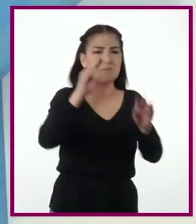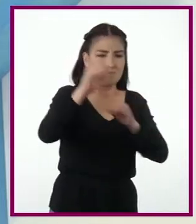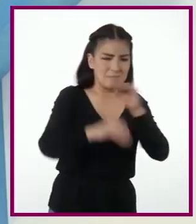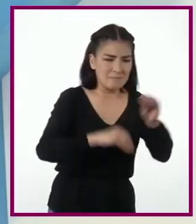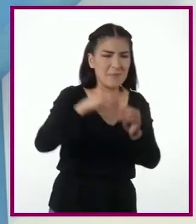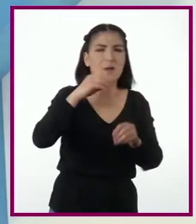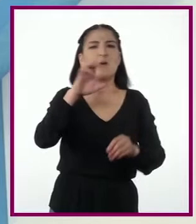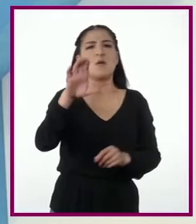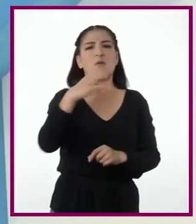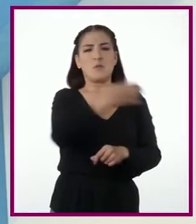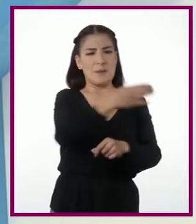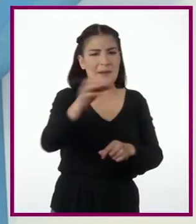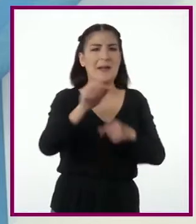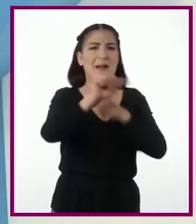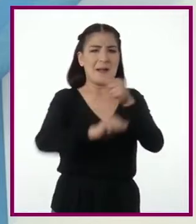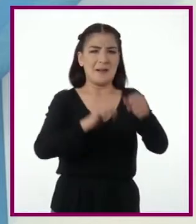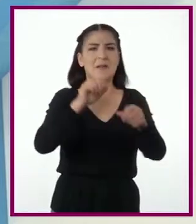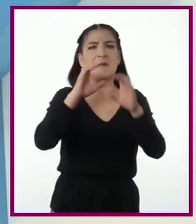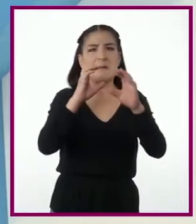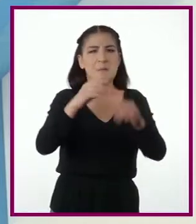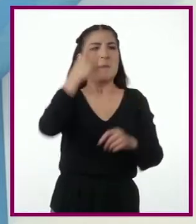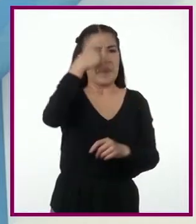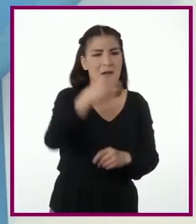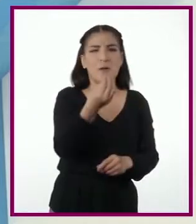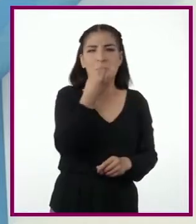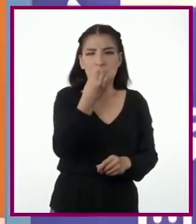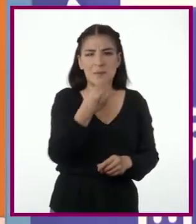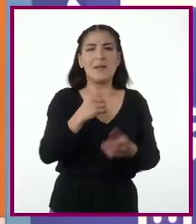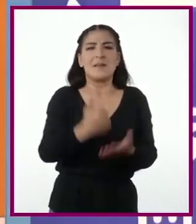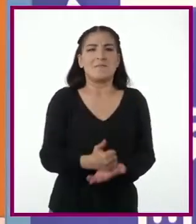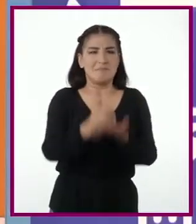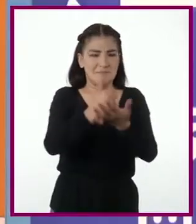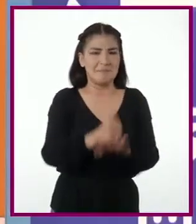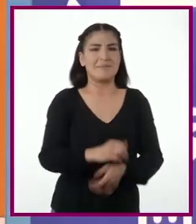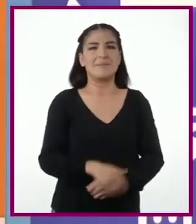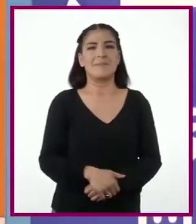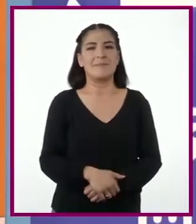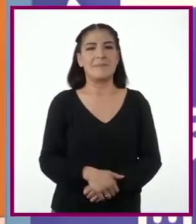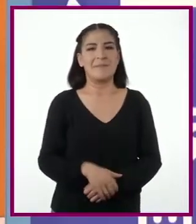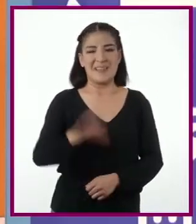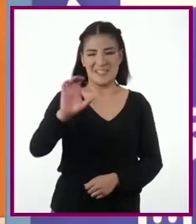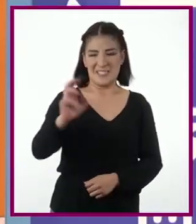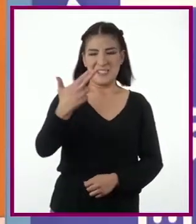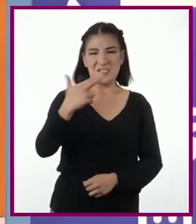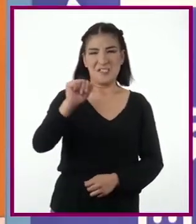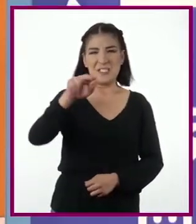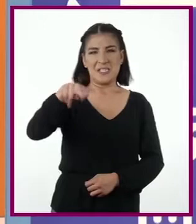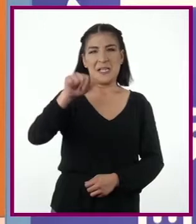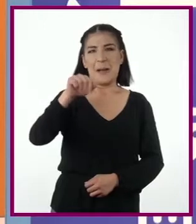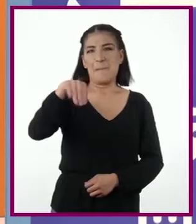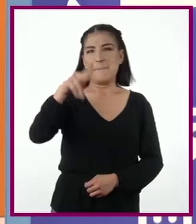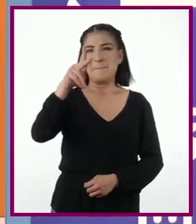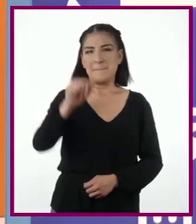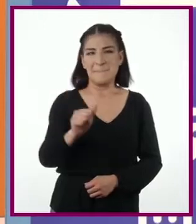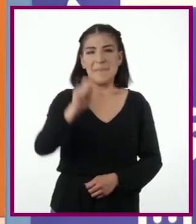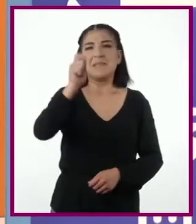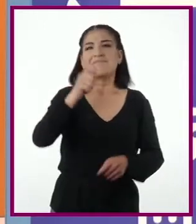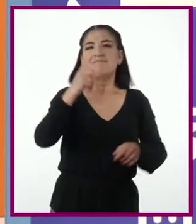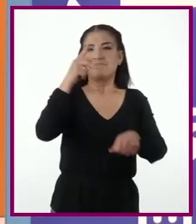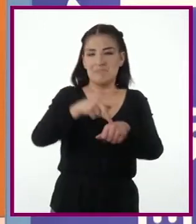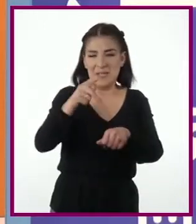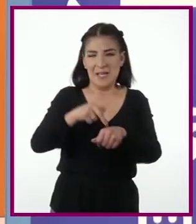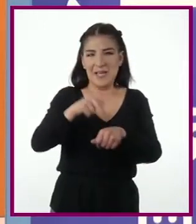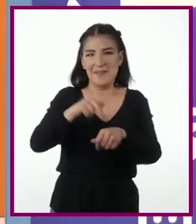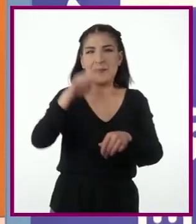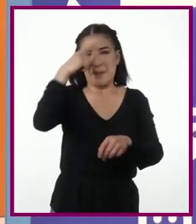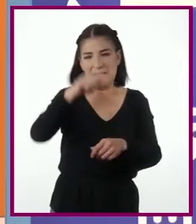es vigente en nuestro país y qué alimento proporciona? La chinampa y pues supongo que da